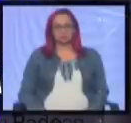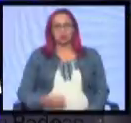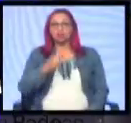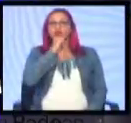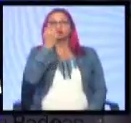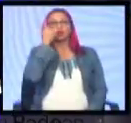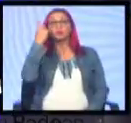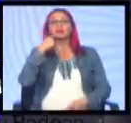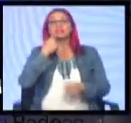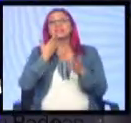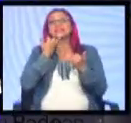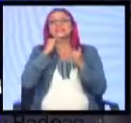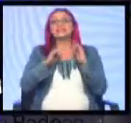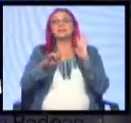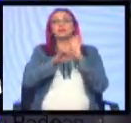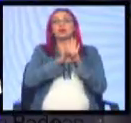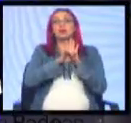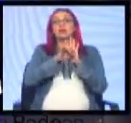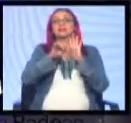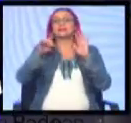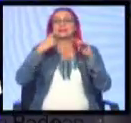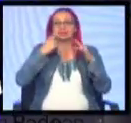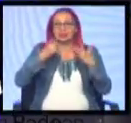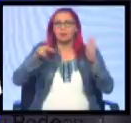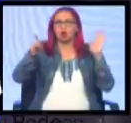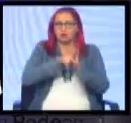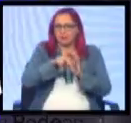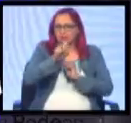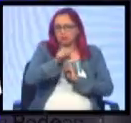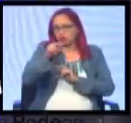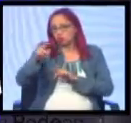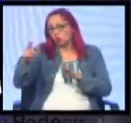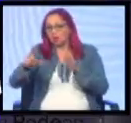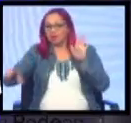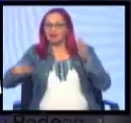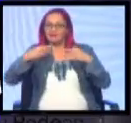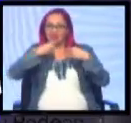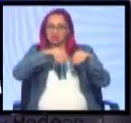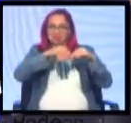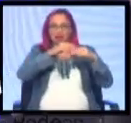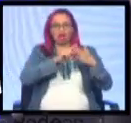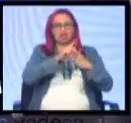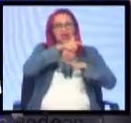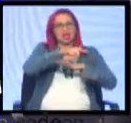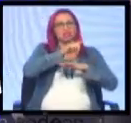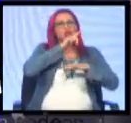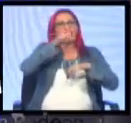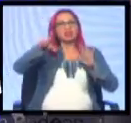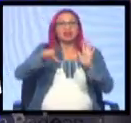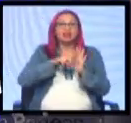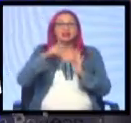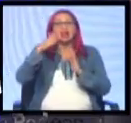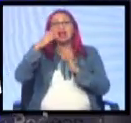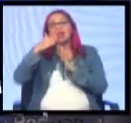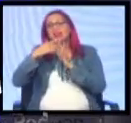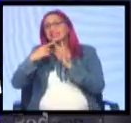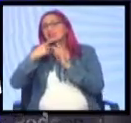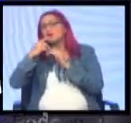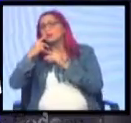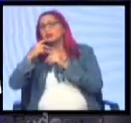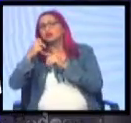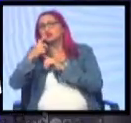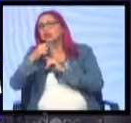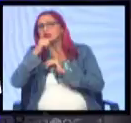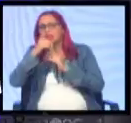se prohíbe la venta de las loterías ilegales y todas estas cosas, ay, es que la Junta va a tener